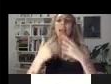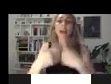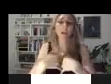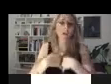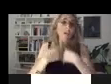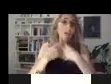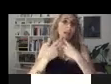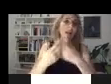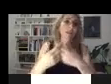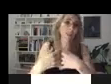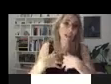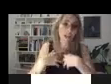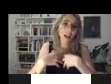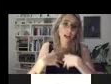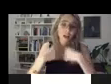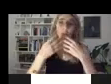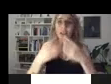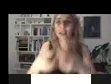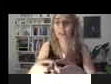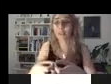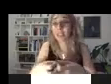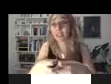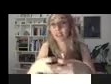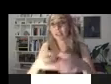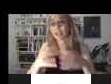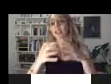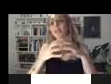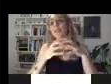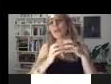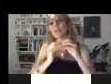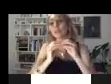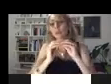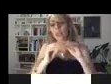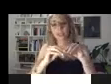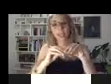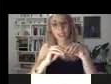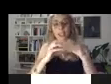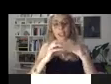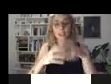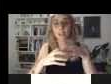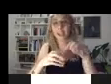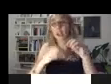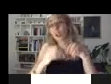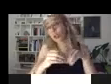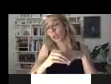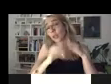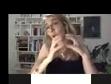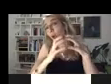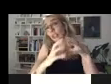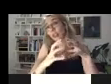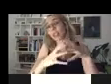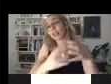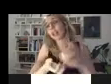para inspirarnos o para revisar o para tener presentes que es muy importante identificar el rol de